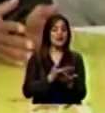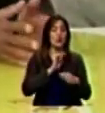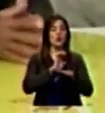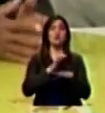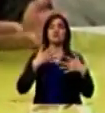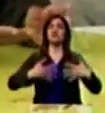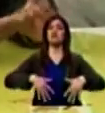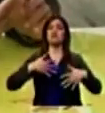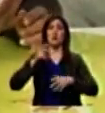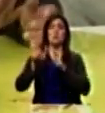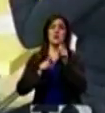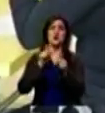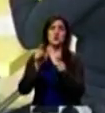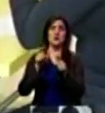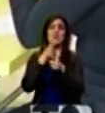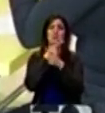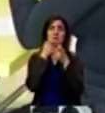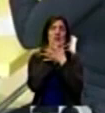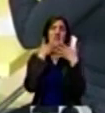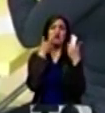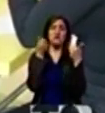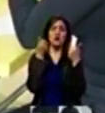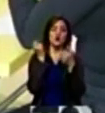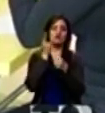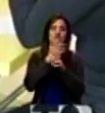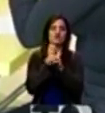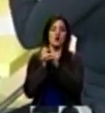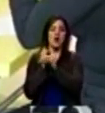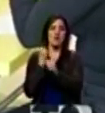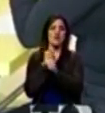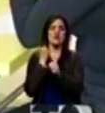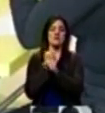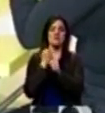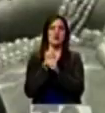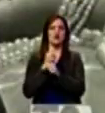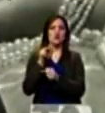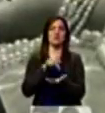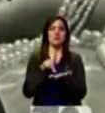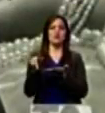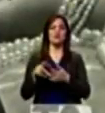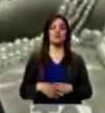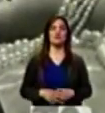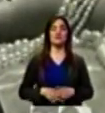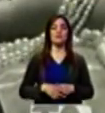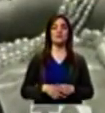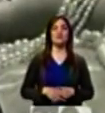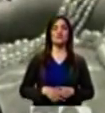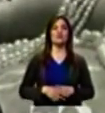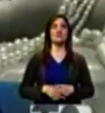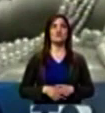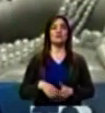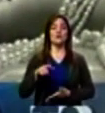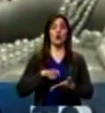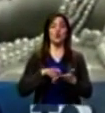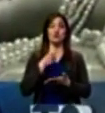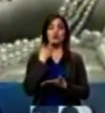de personas inescrupulosas, exponiéndose a la explotación laboral y otros delitos. Supuestamente en el contrato decía